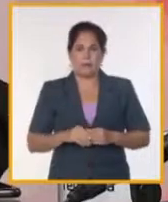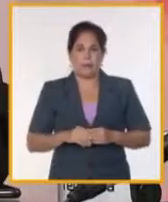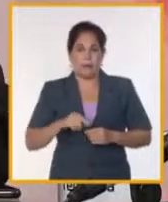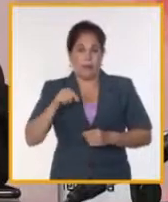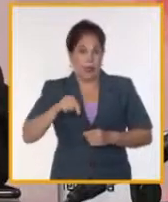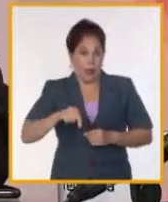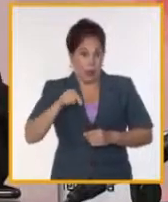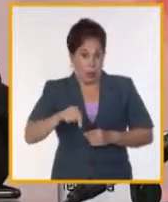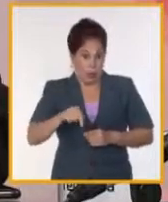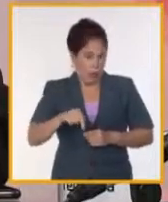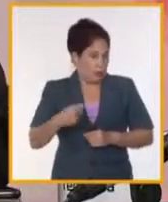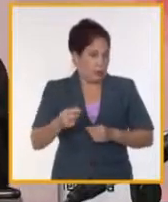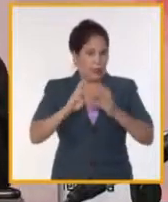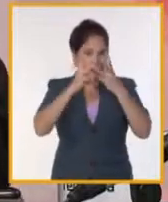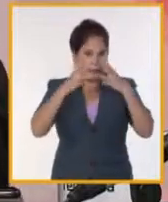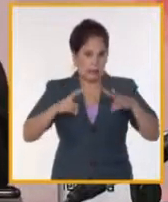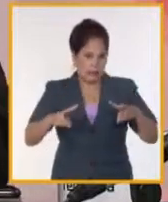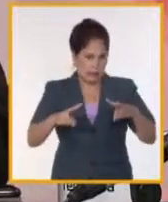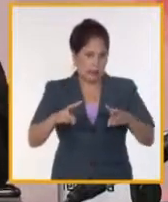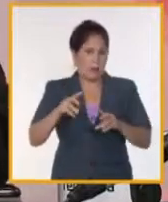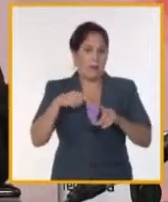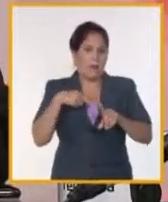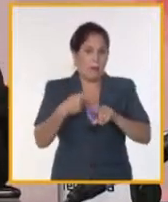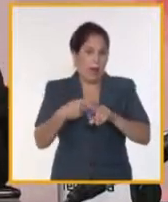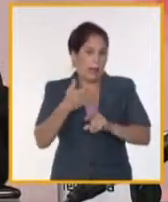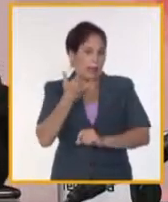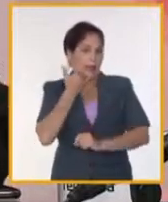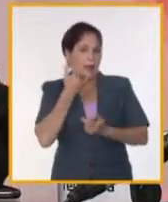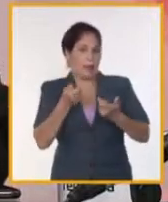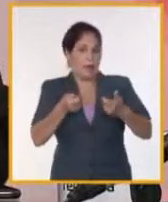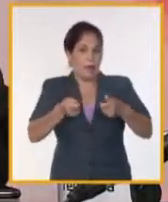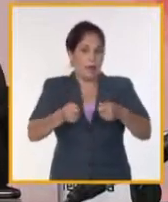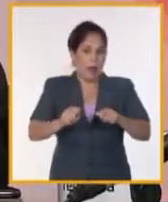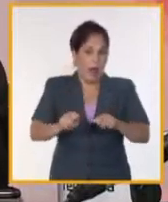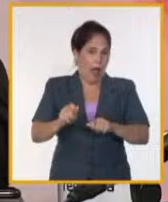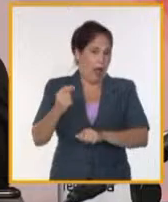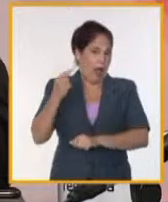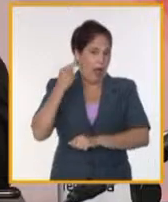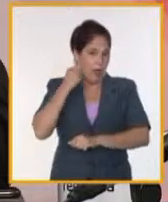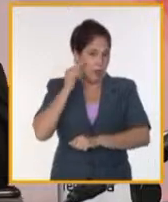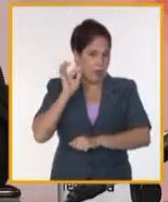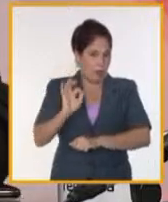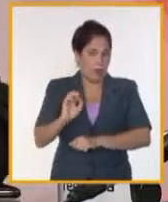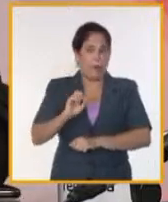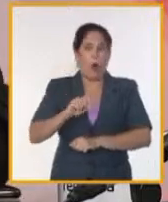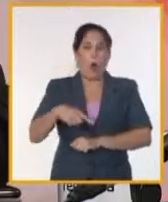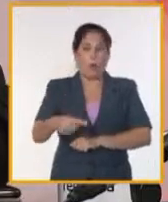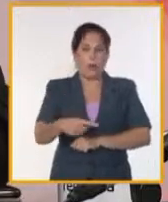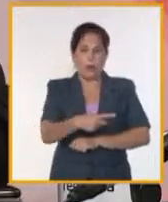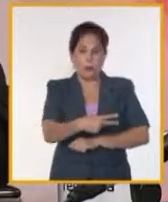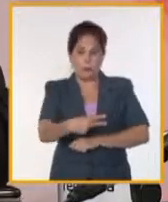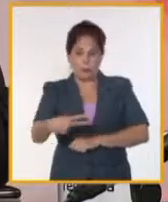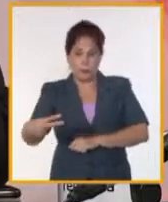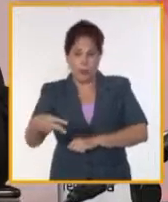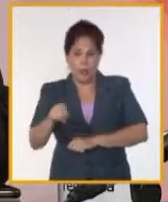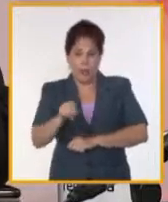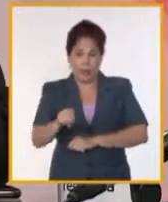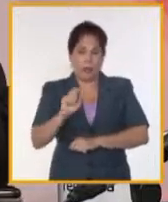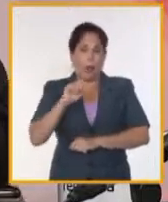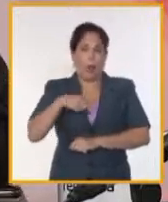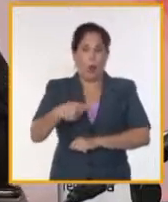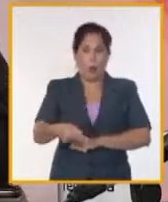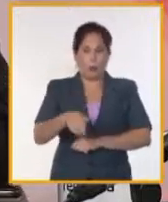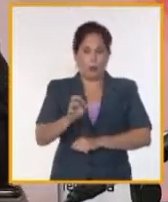estaremos habilitando, por supuesto, los teléfonos de Radio Rebelde para que ustedes nos dejen sus opiniones sobre este tema y también